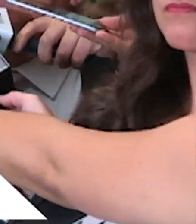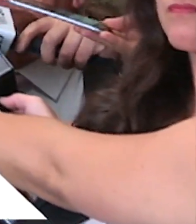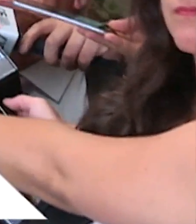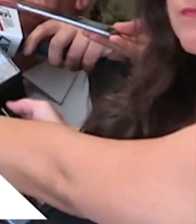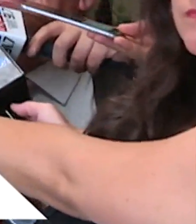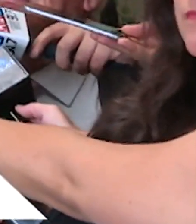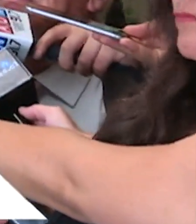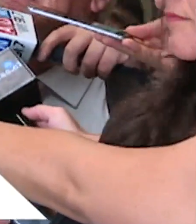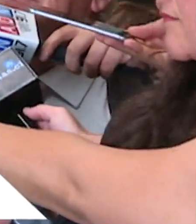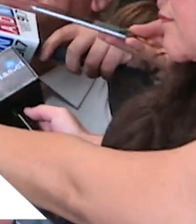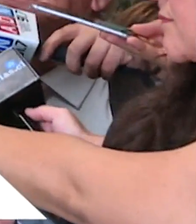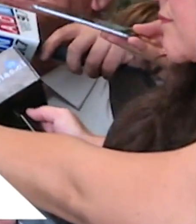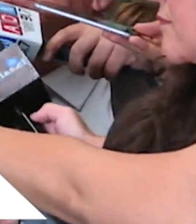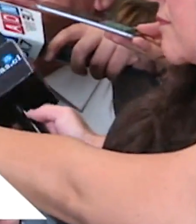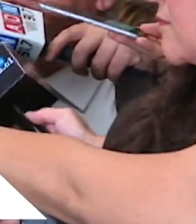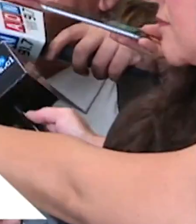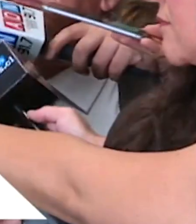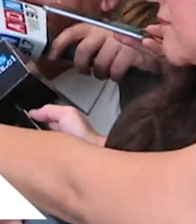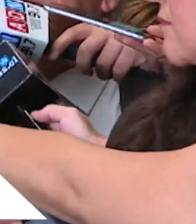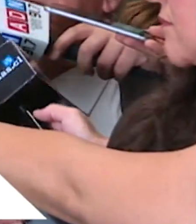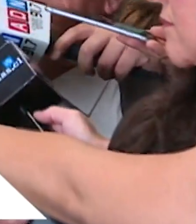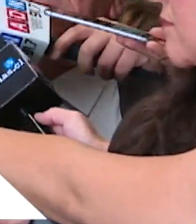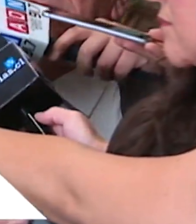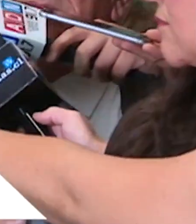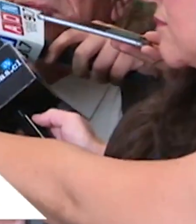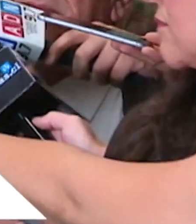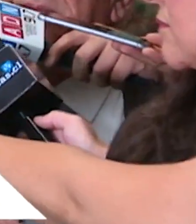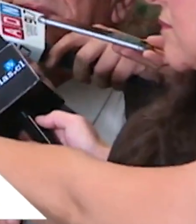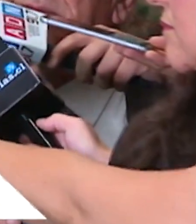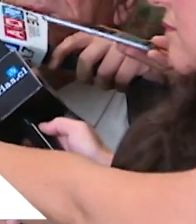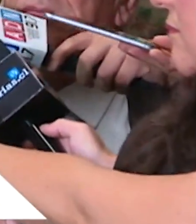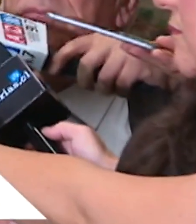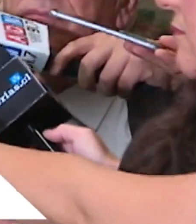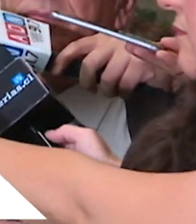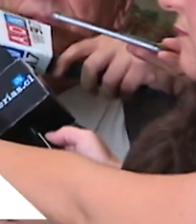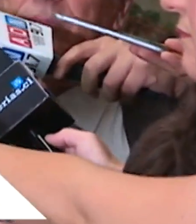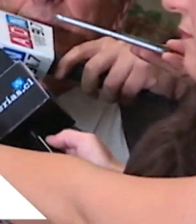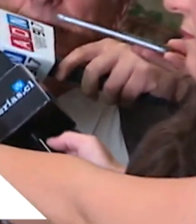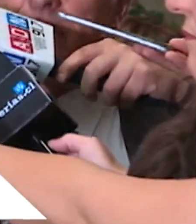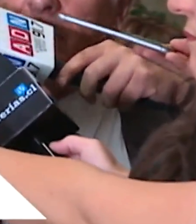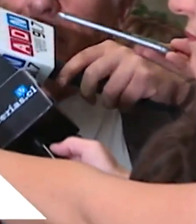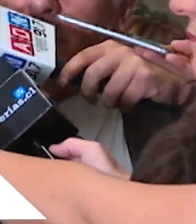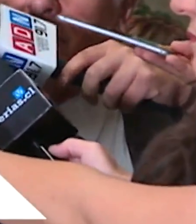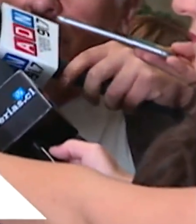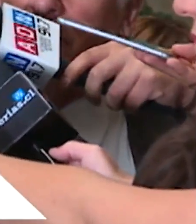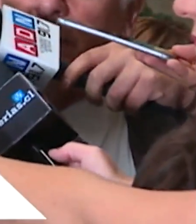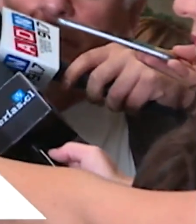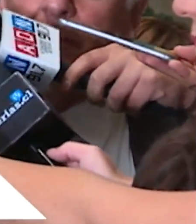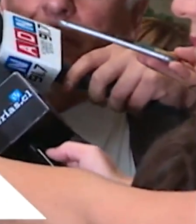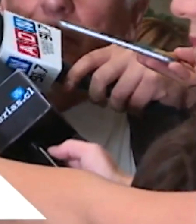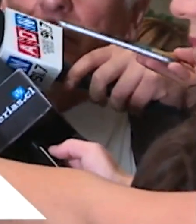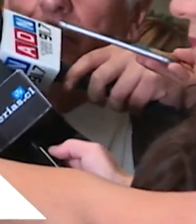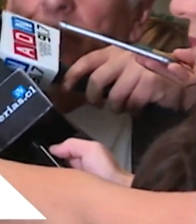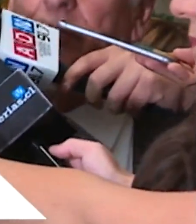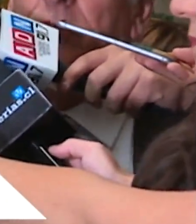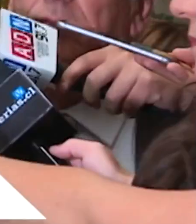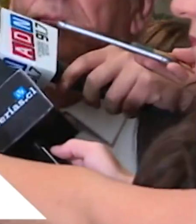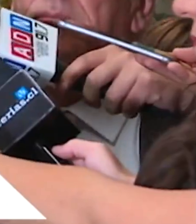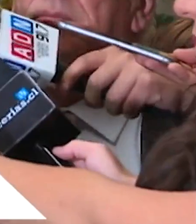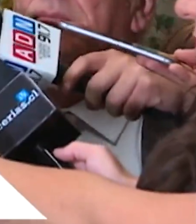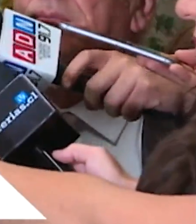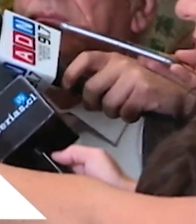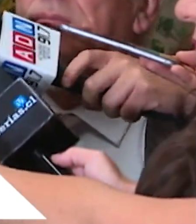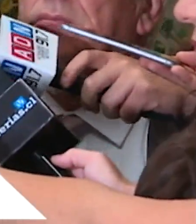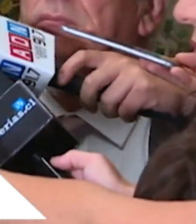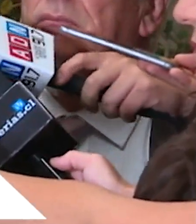fin el el ministro del interior va a ir a visitar a las víctimas de la araucanía por fin va a poder hacerlo